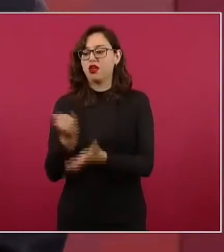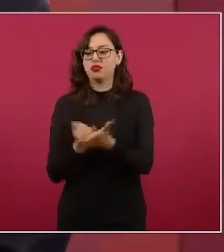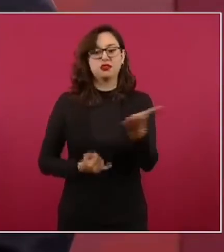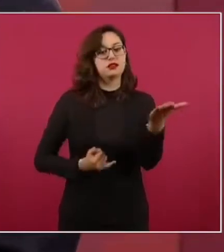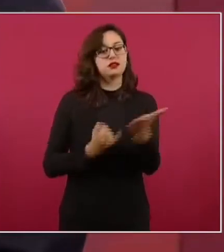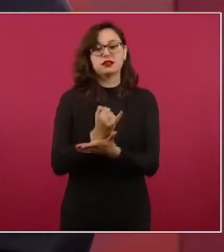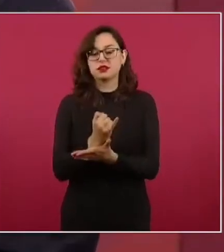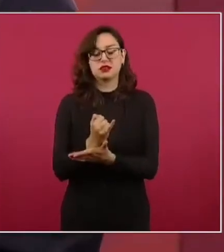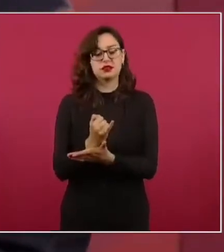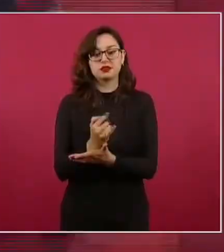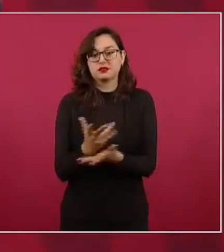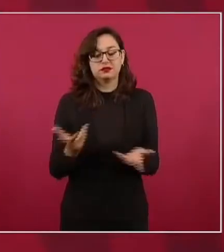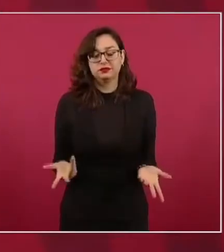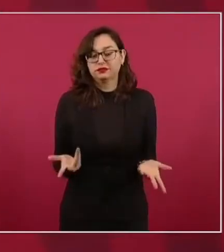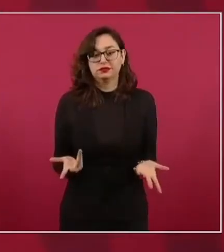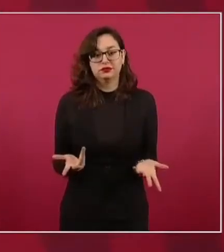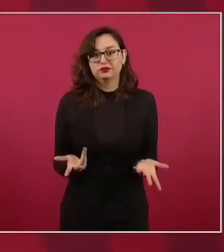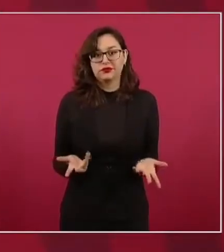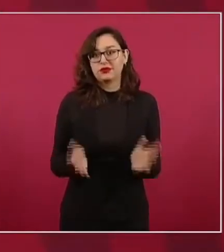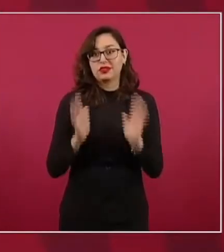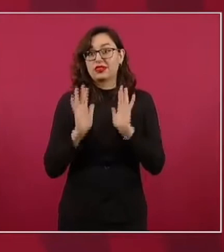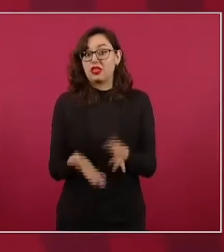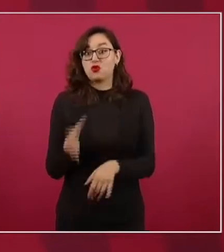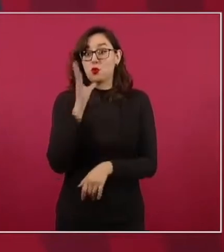y ya no hay espacios